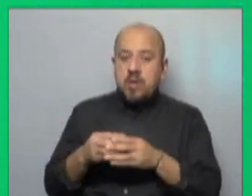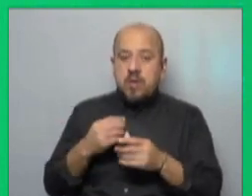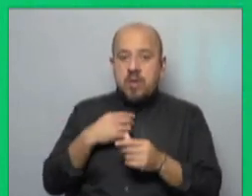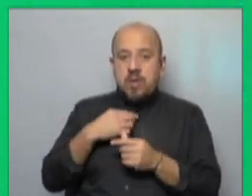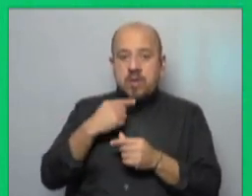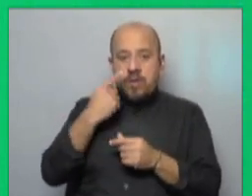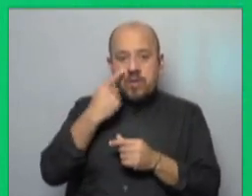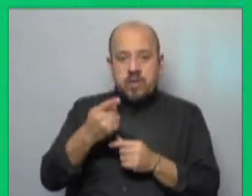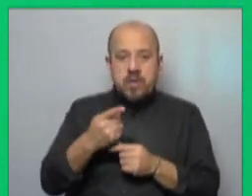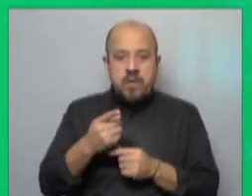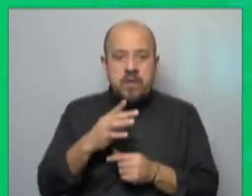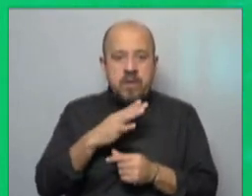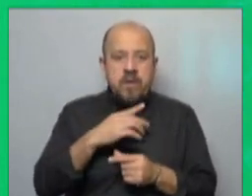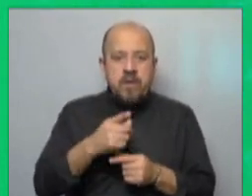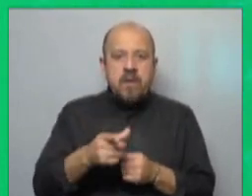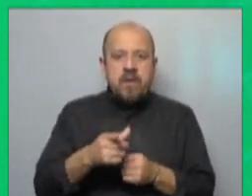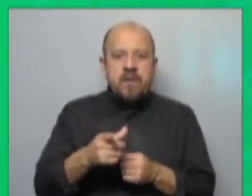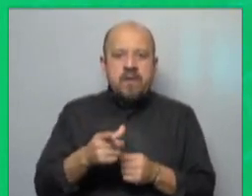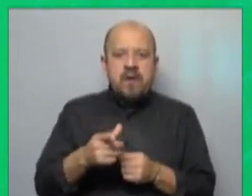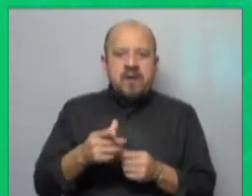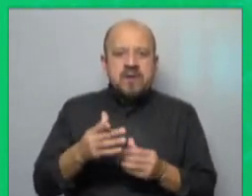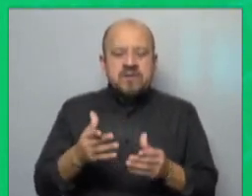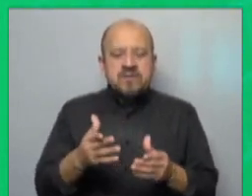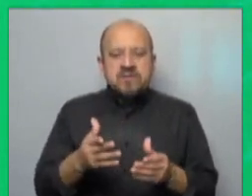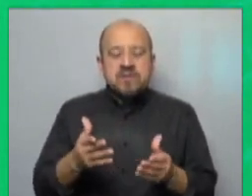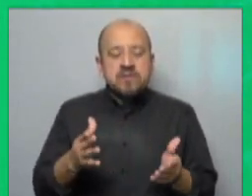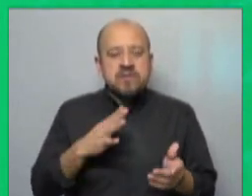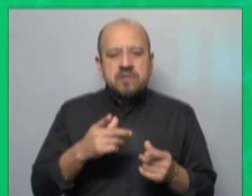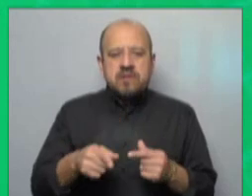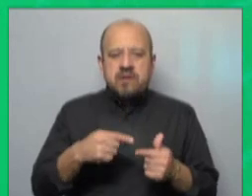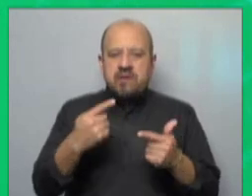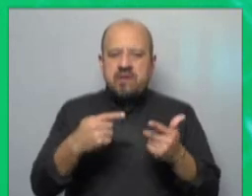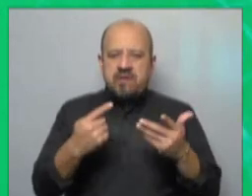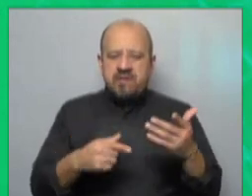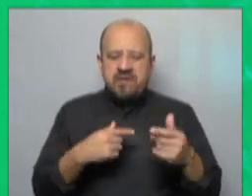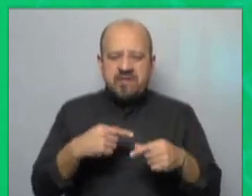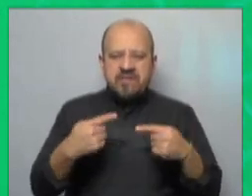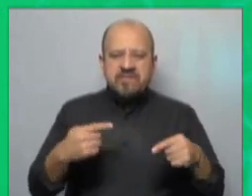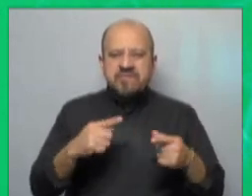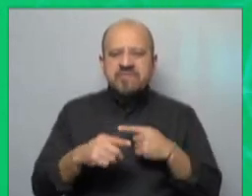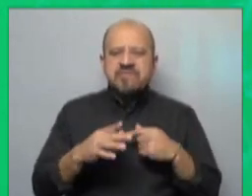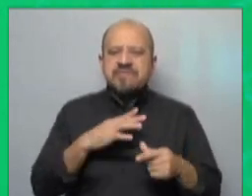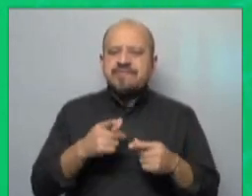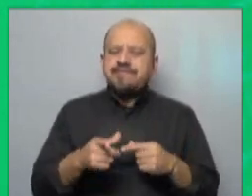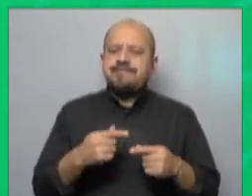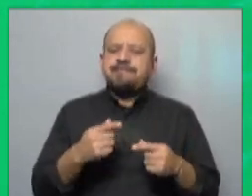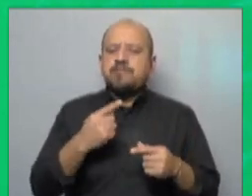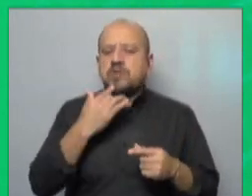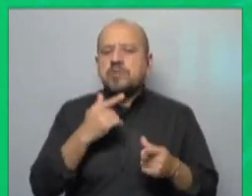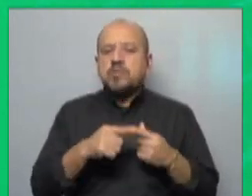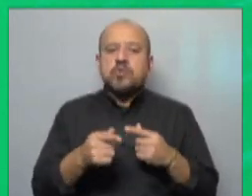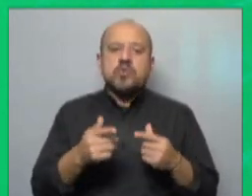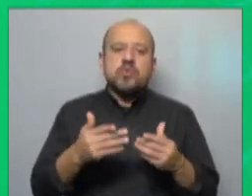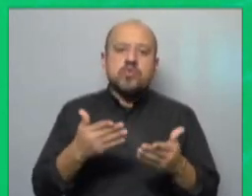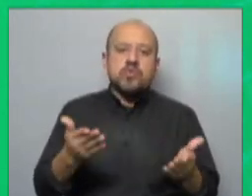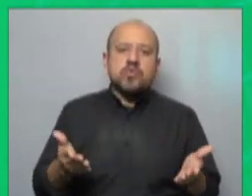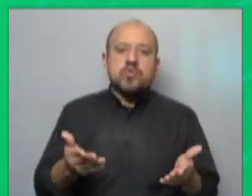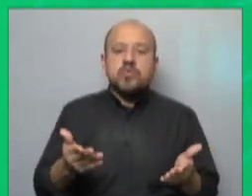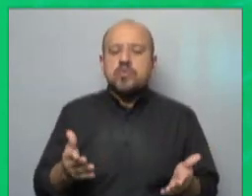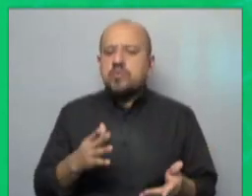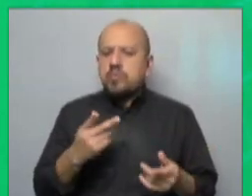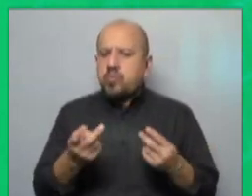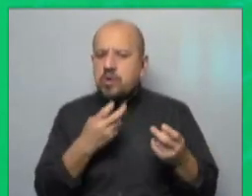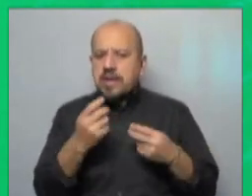miramos ha habido una serie de eventos donde han pasado estas cosas es decir por un lado buscar fisuras